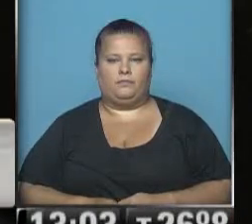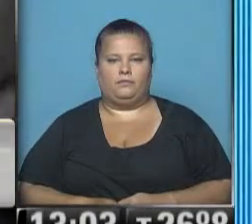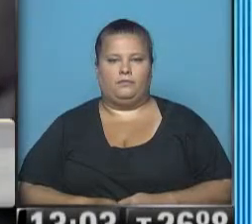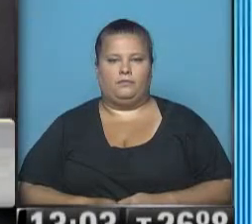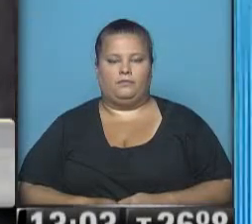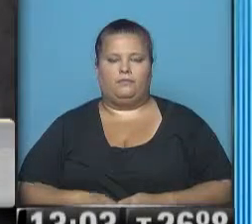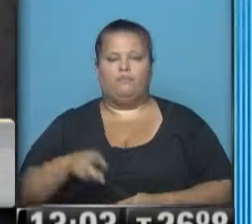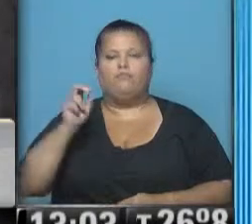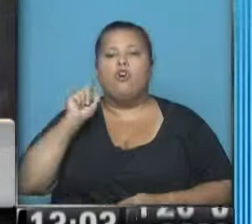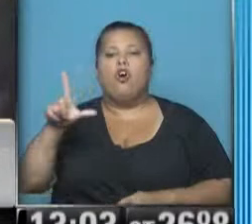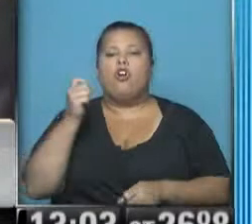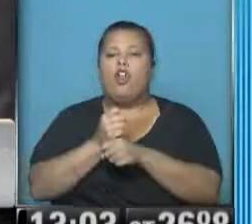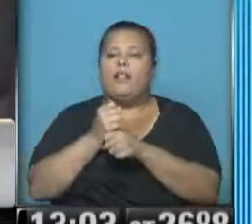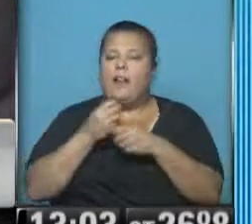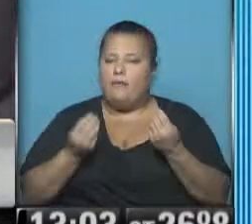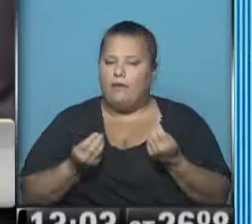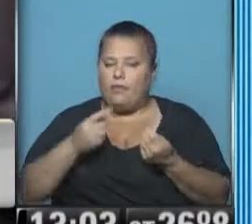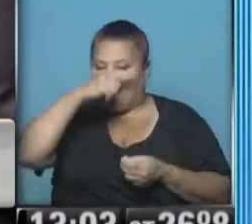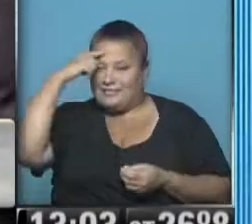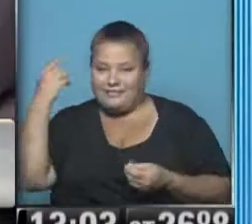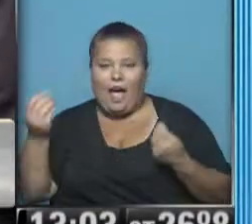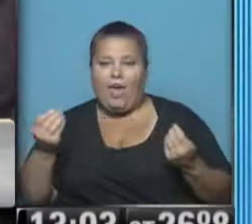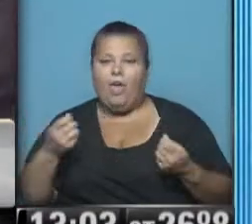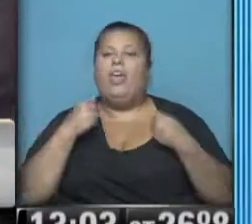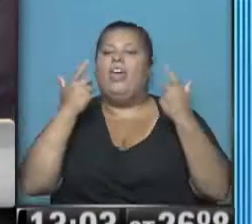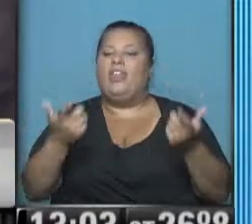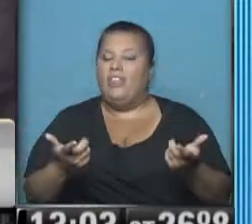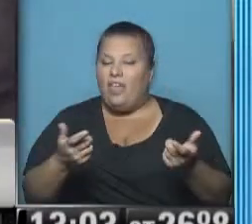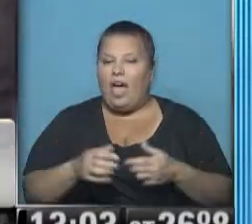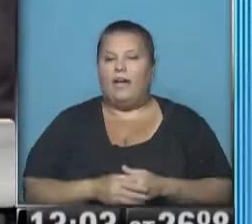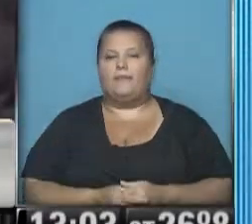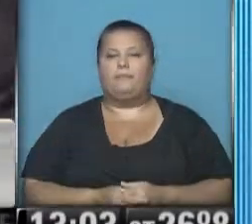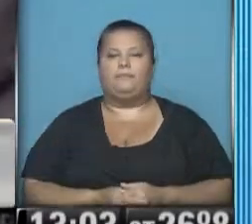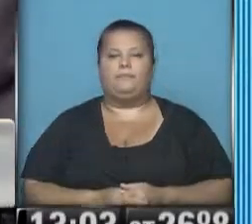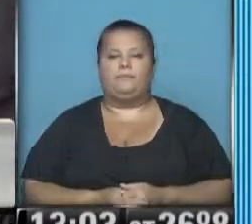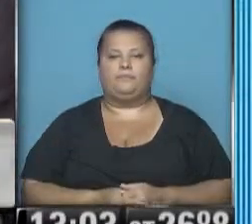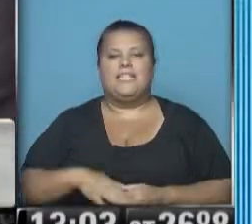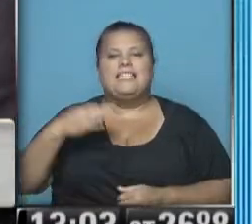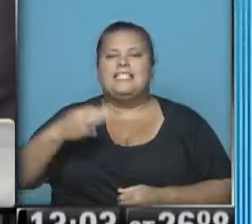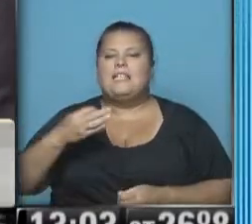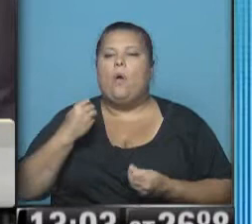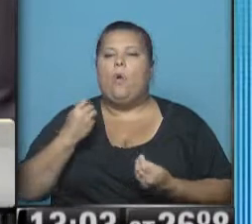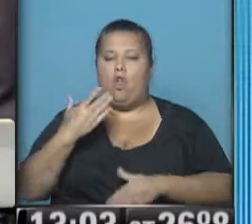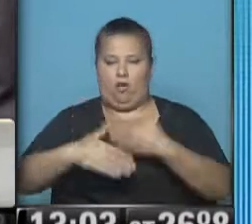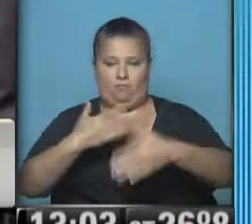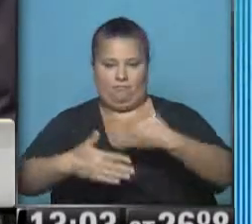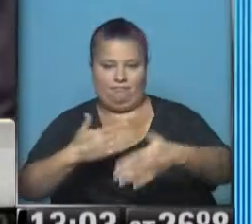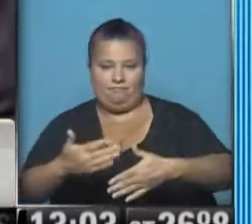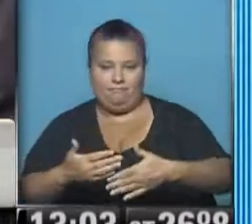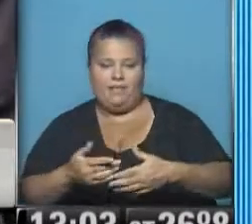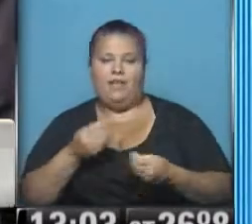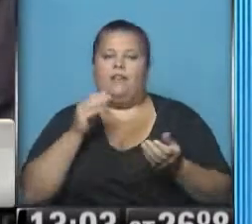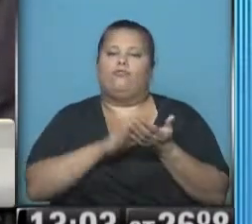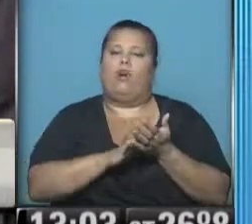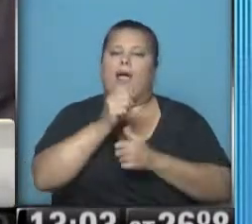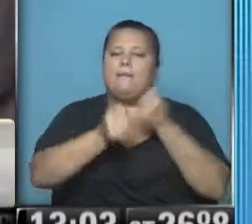El rol del Estado para garantizar el desarrollo desde la